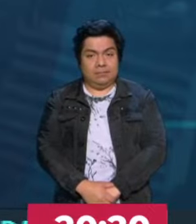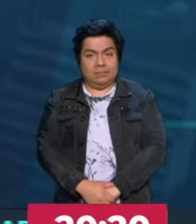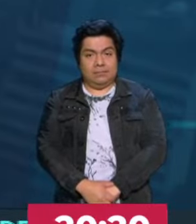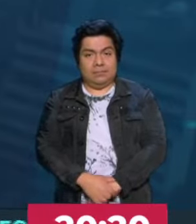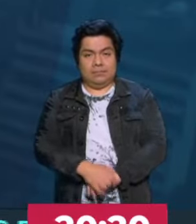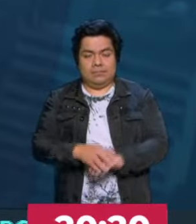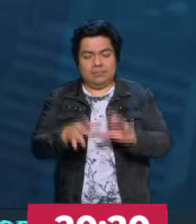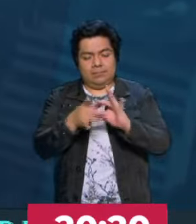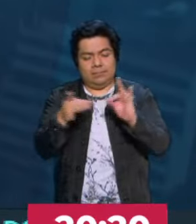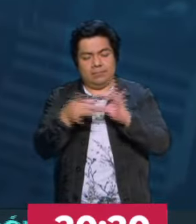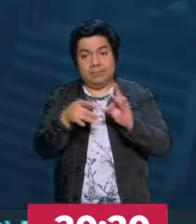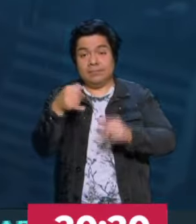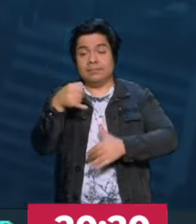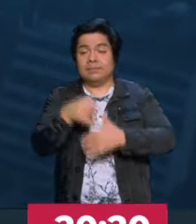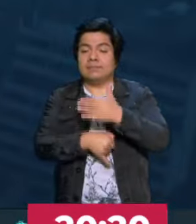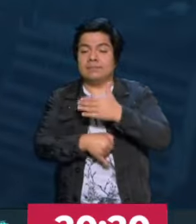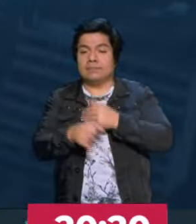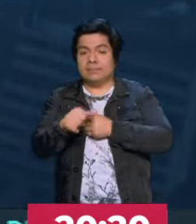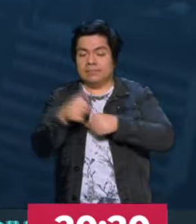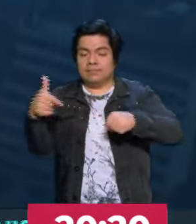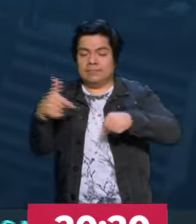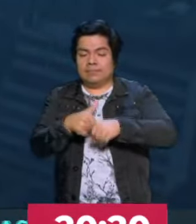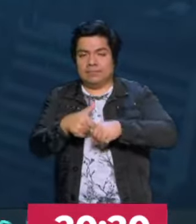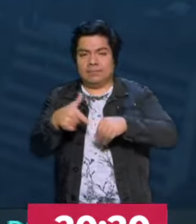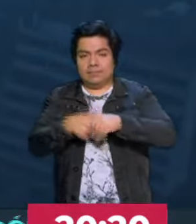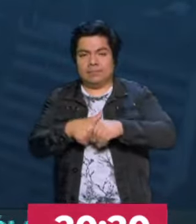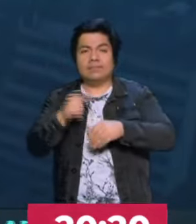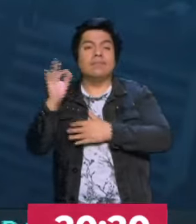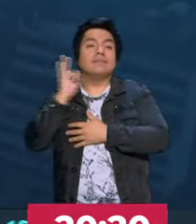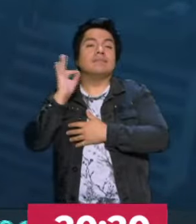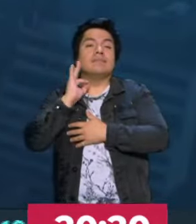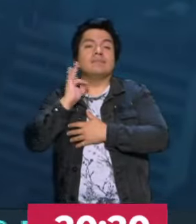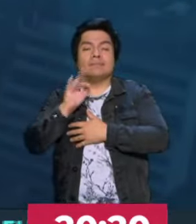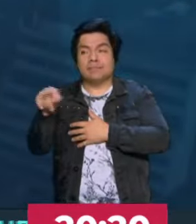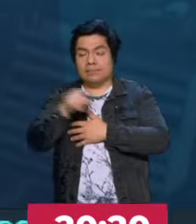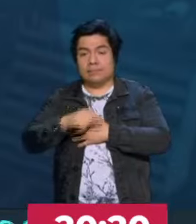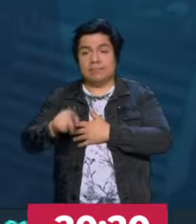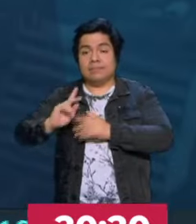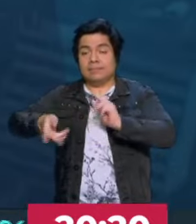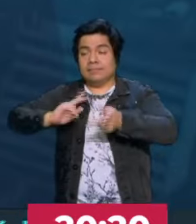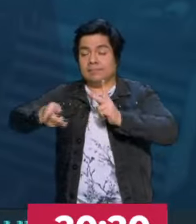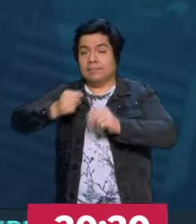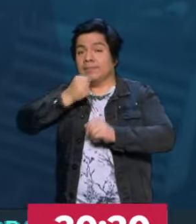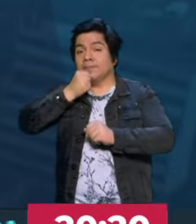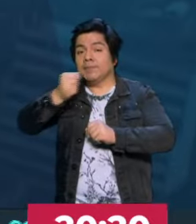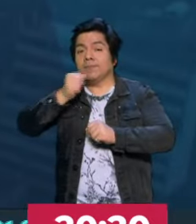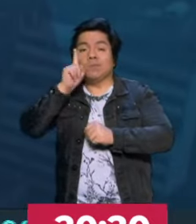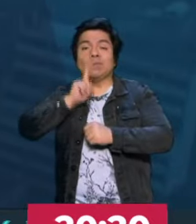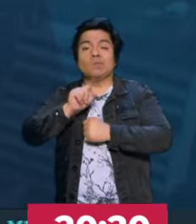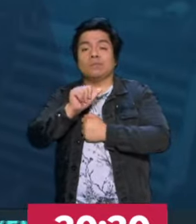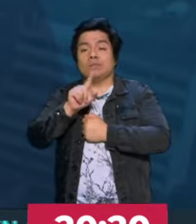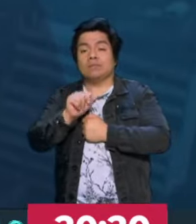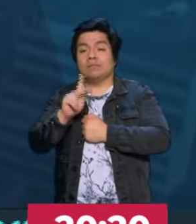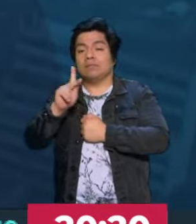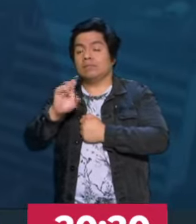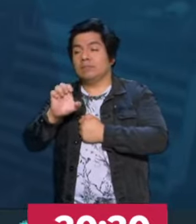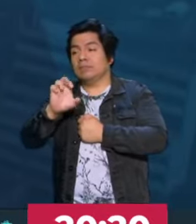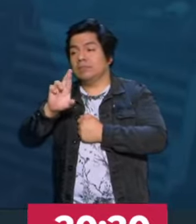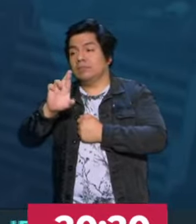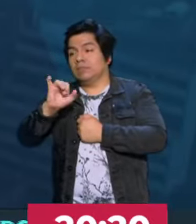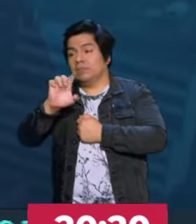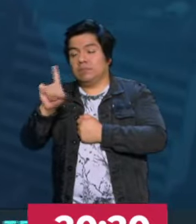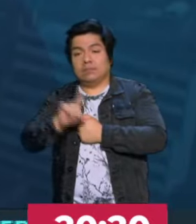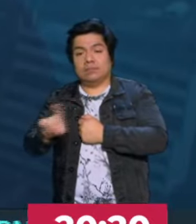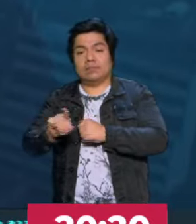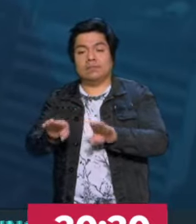para ahondar más en el tema del huachicol fiscal. Me da mucho gusto saludar a la periodista Ana Lilia Pérez. Buenas noches, Ana Lilia, ¿cómo se